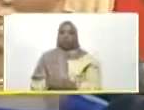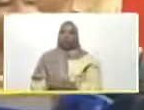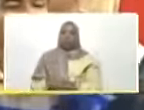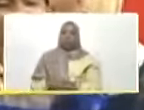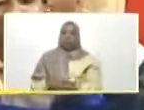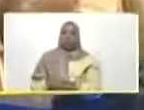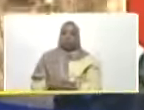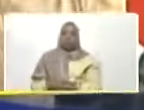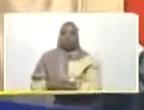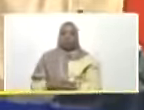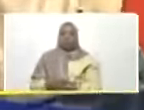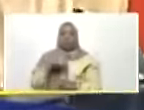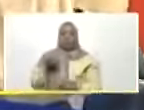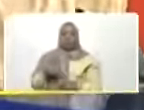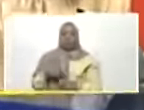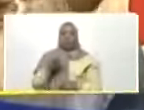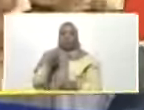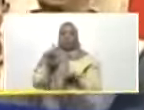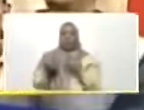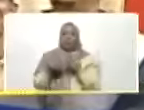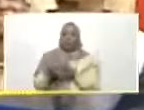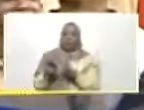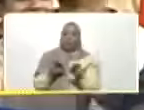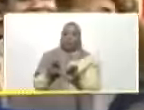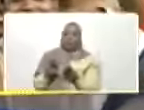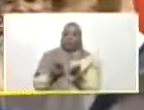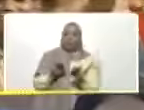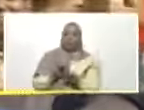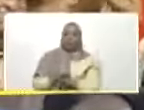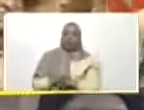género número 16 teatro